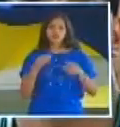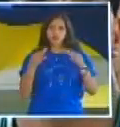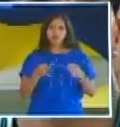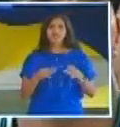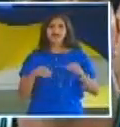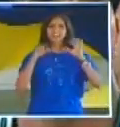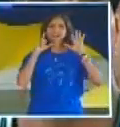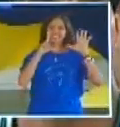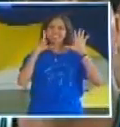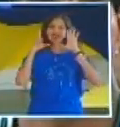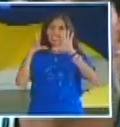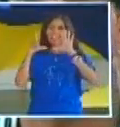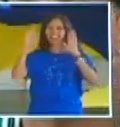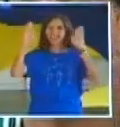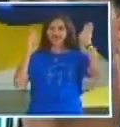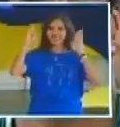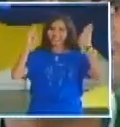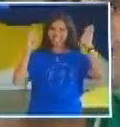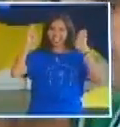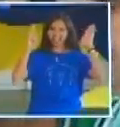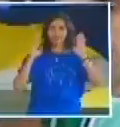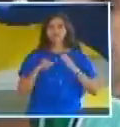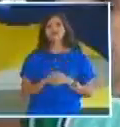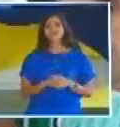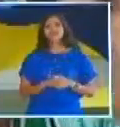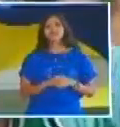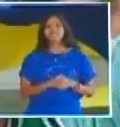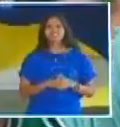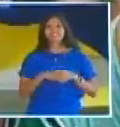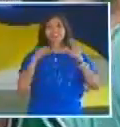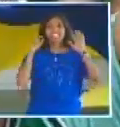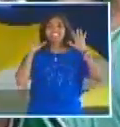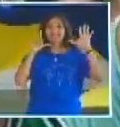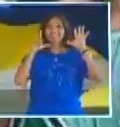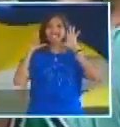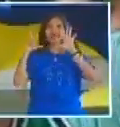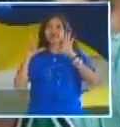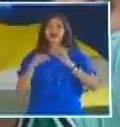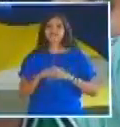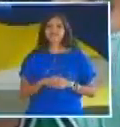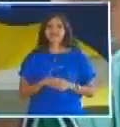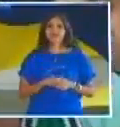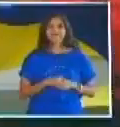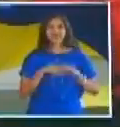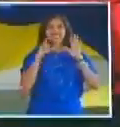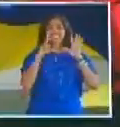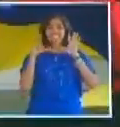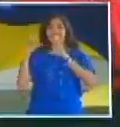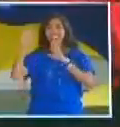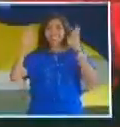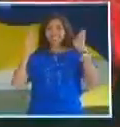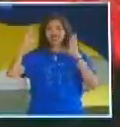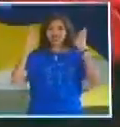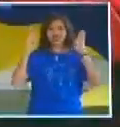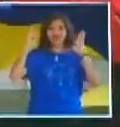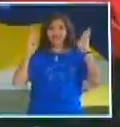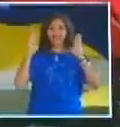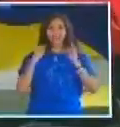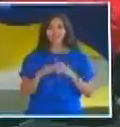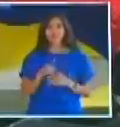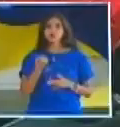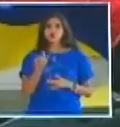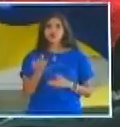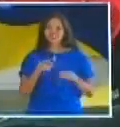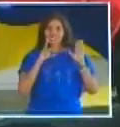formalmente 77 candidatos. Naguará, 76 voces. 77. 77, perdón. Sí. Número